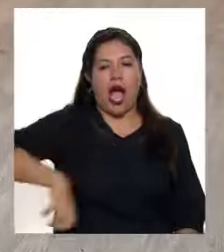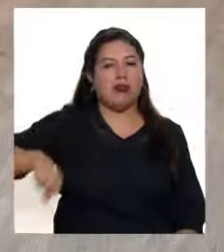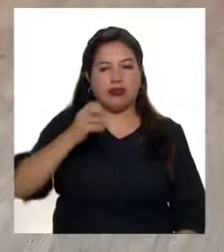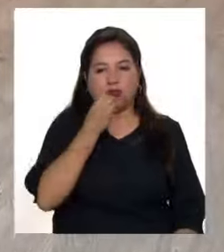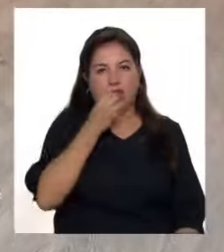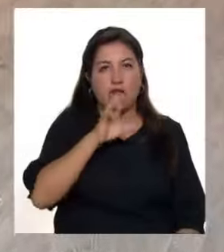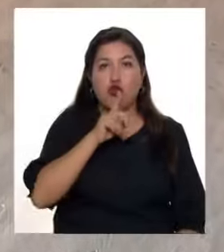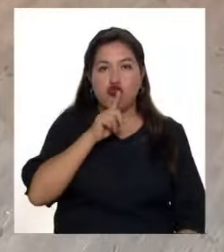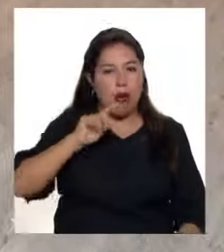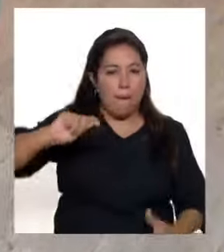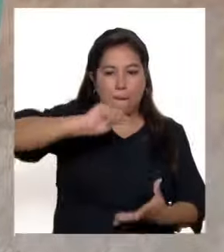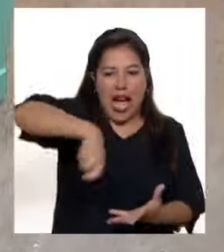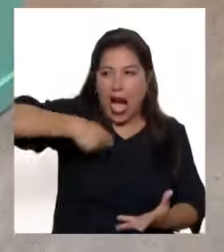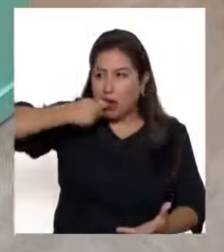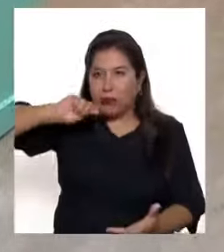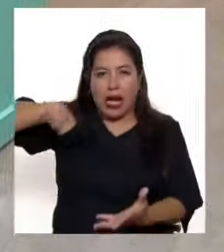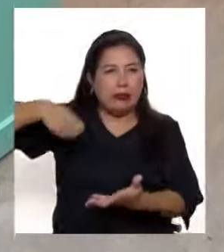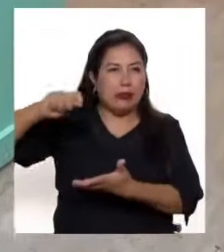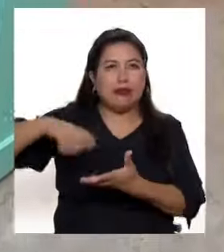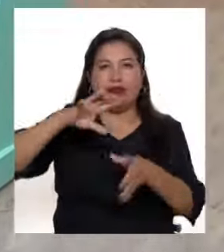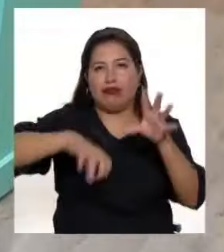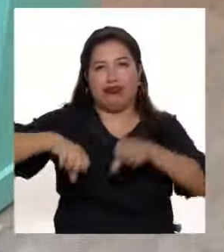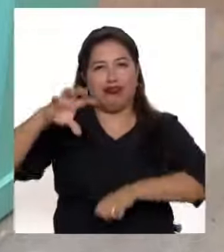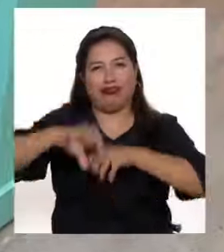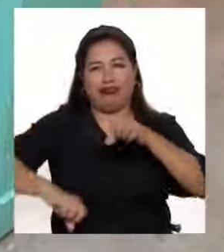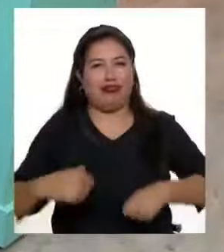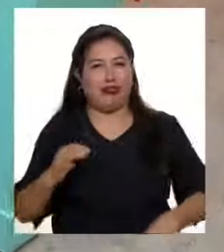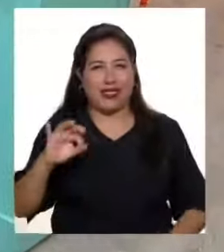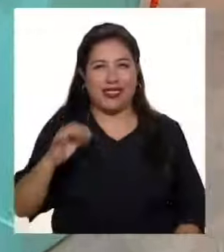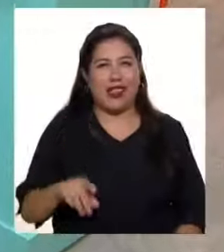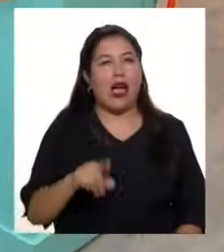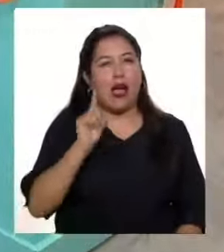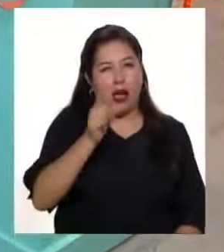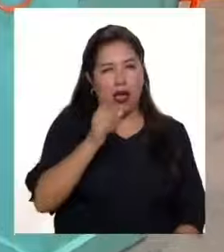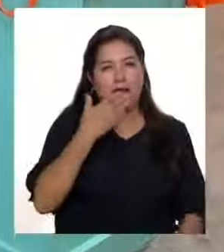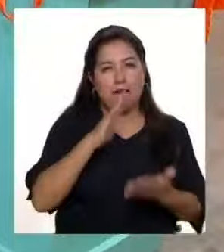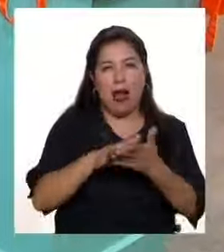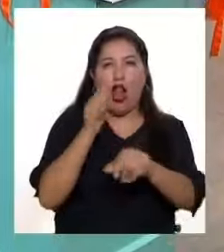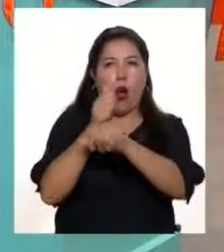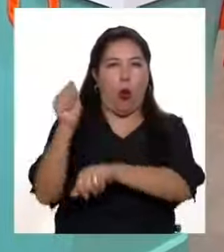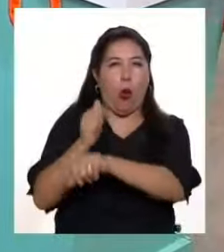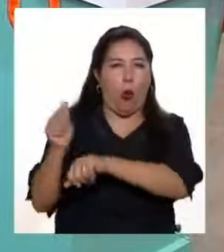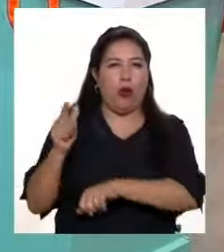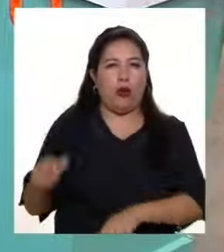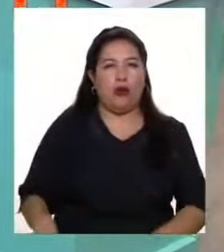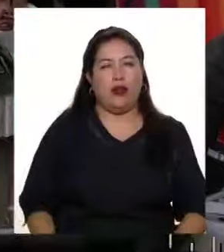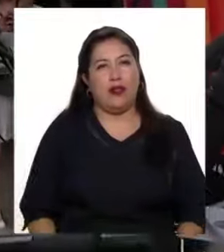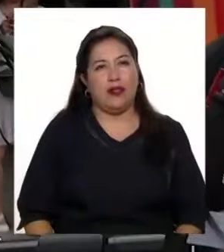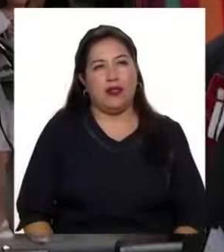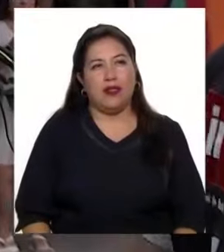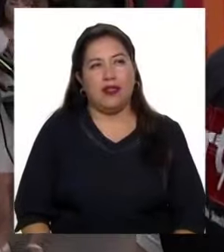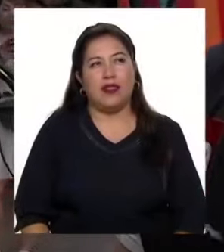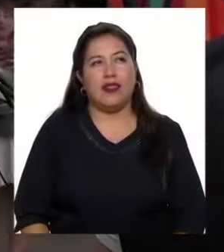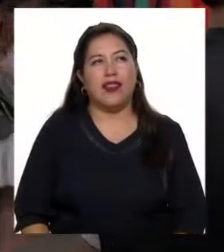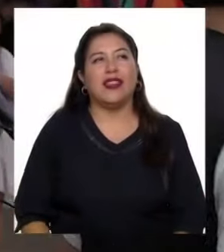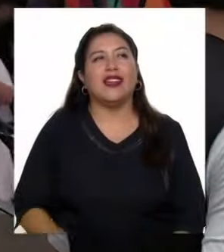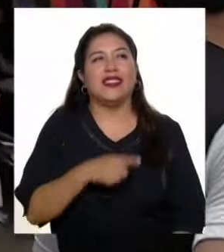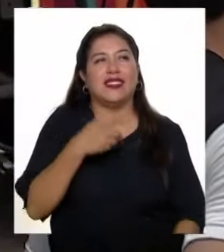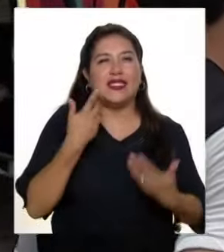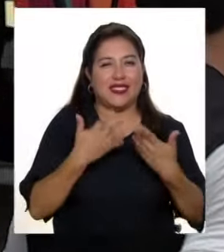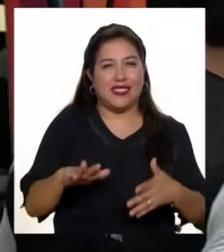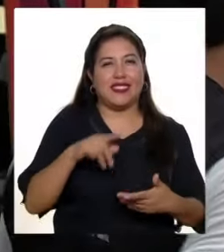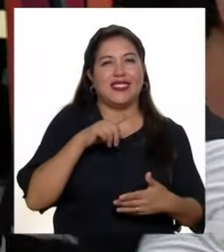Chapan cuchara y guapa, antes que prepare nada. Échale la culpa a los chicos. ¿Has preparado alitas también? Porque acá... Una vez hicimos las